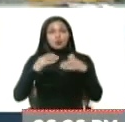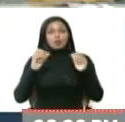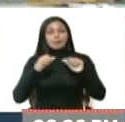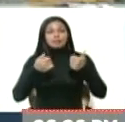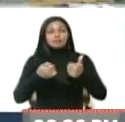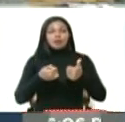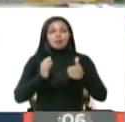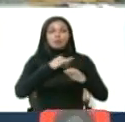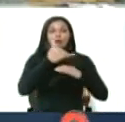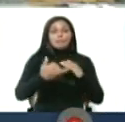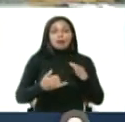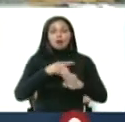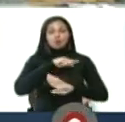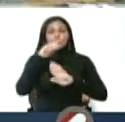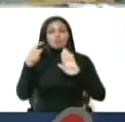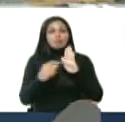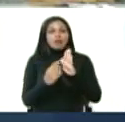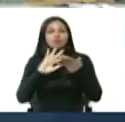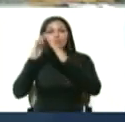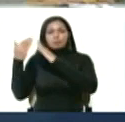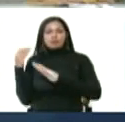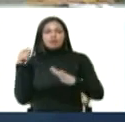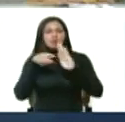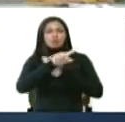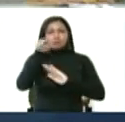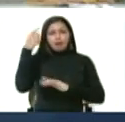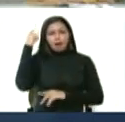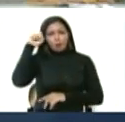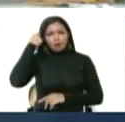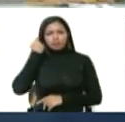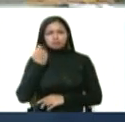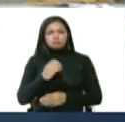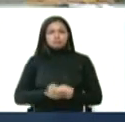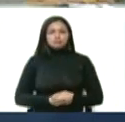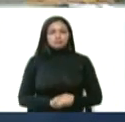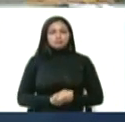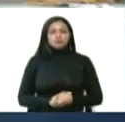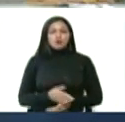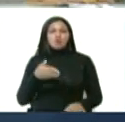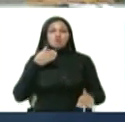aquel plan 100% Barrio Adentro. Ustedes se acuerdan, ¿verdad? Que nos